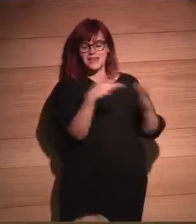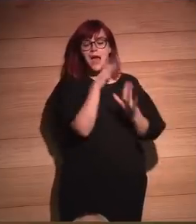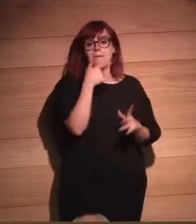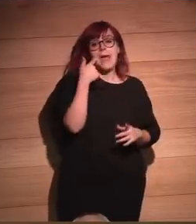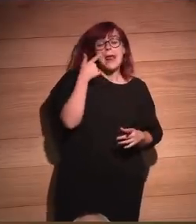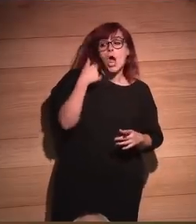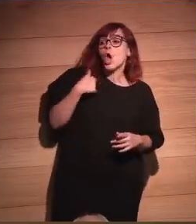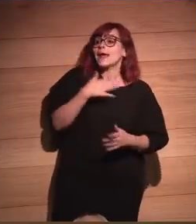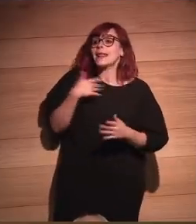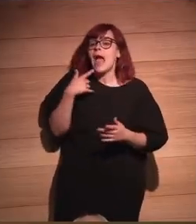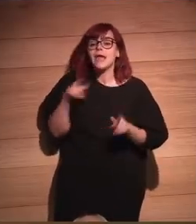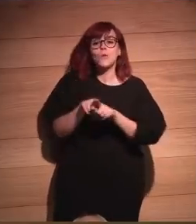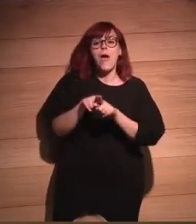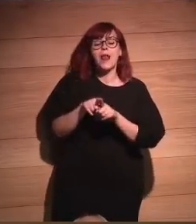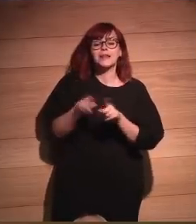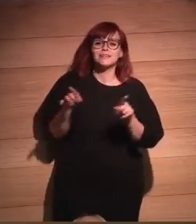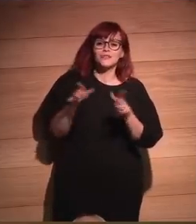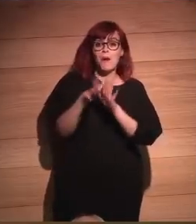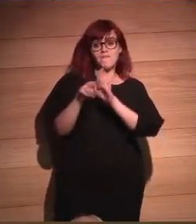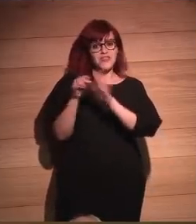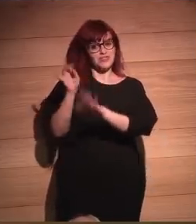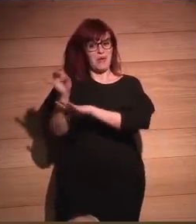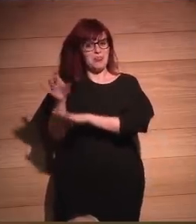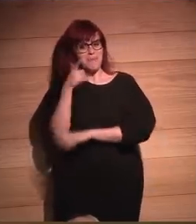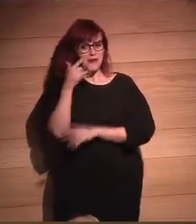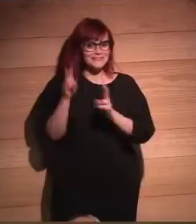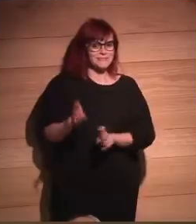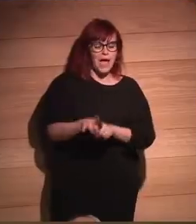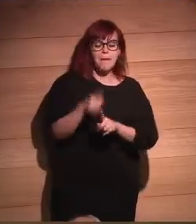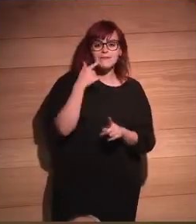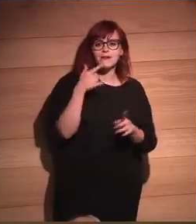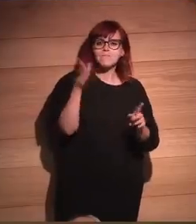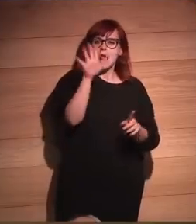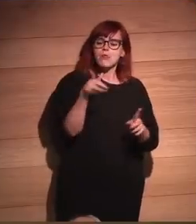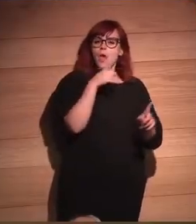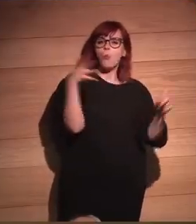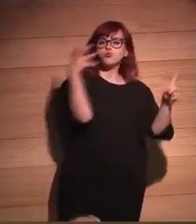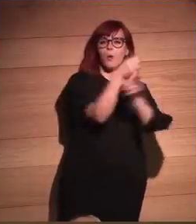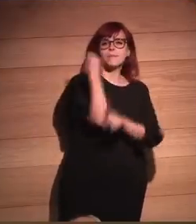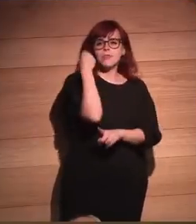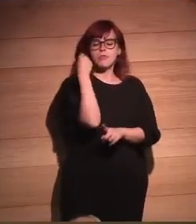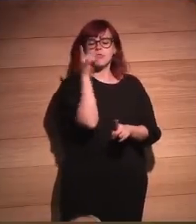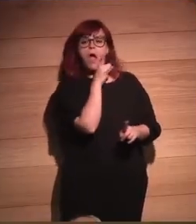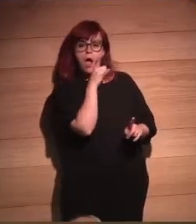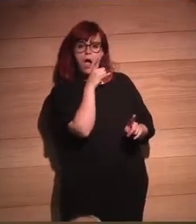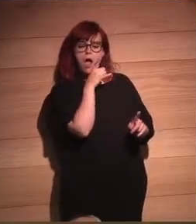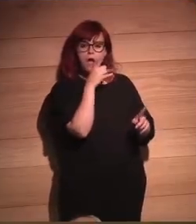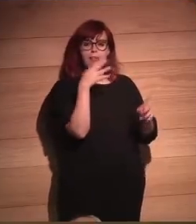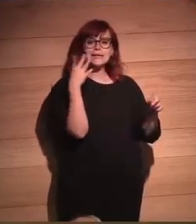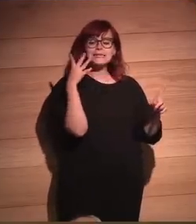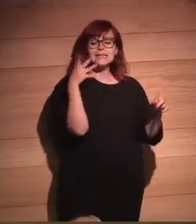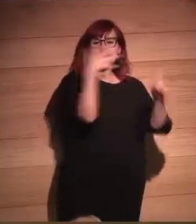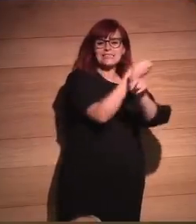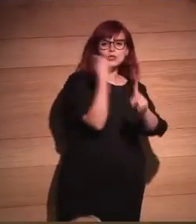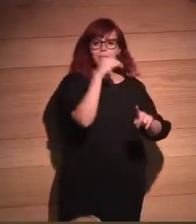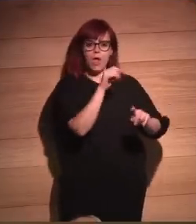financiación para la serie, pero sí te voy a mandar los vídeos. Que la tecnología pues lo pueda conseguir, o sea, que consiga un mundo mejor y no un mundo donde, bueno, todos vamos a